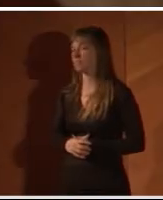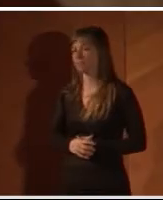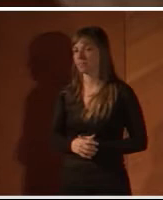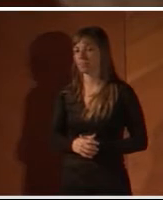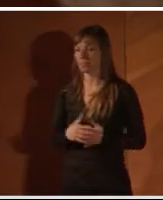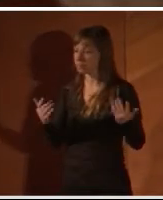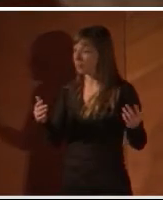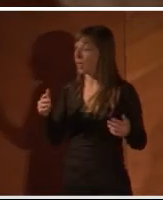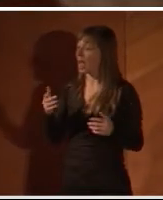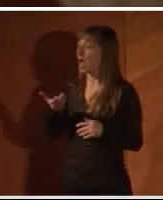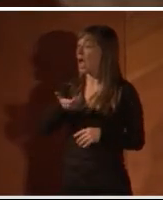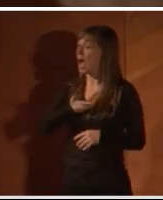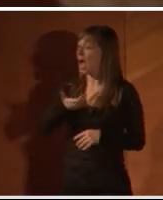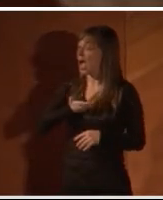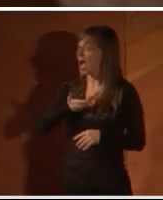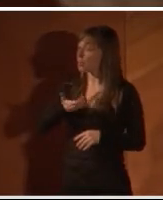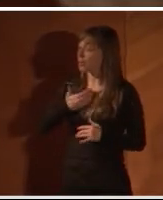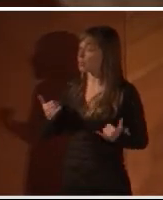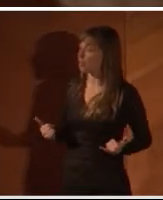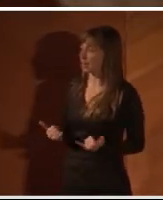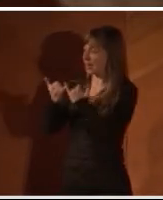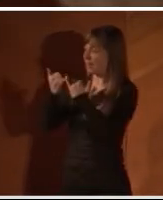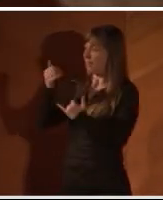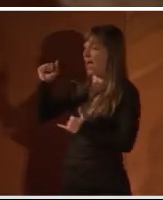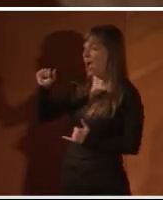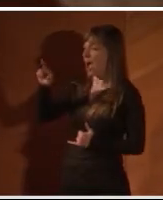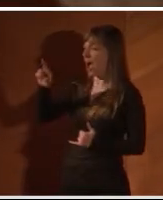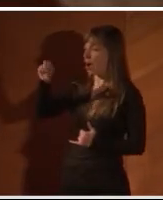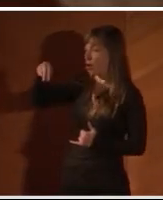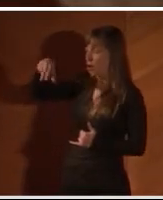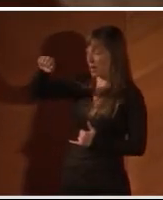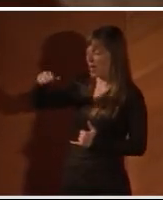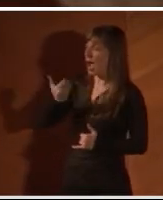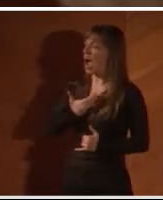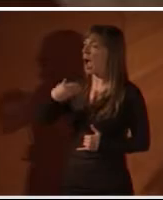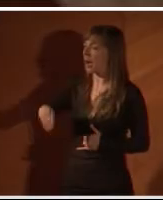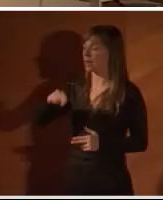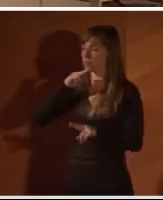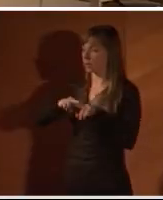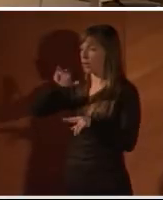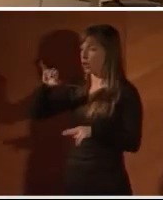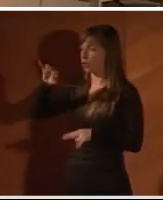Desde el Ayuntamiento de Arona, en Tenerife, habla su alcalde, José Julián Mena.